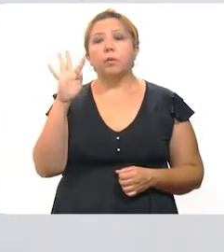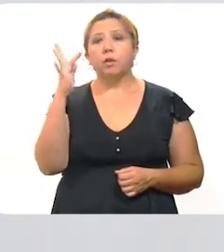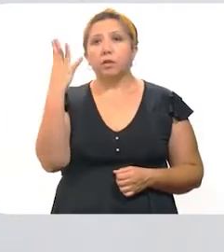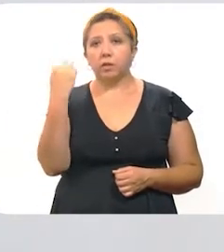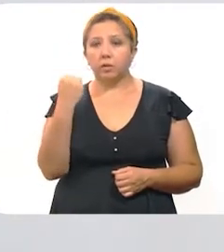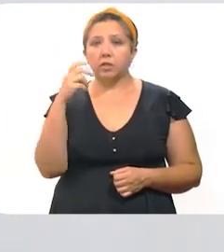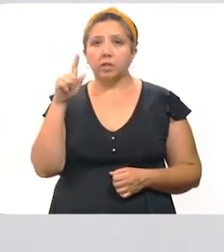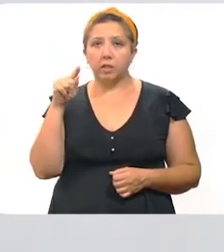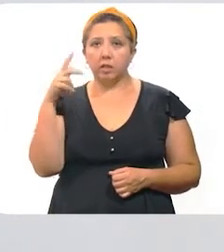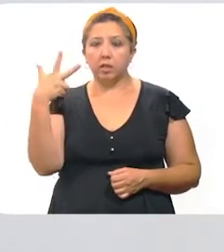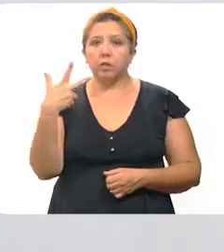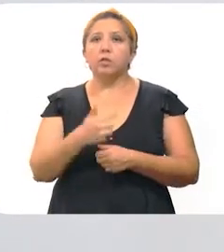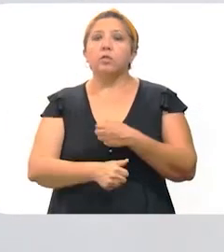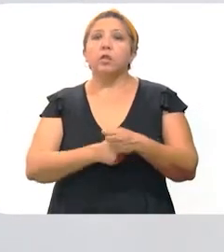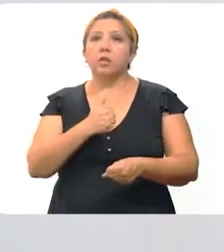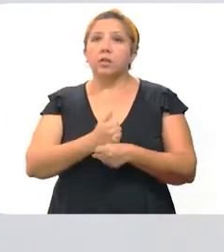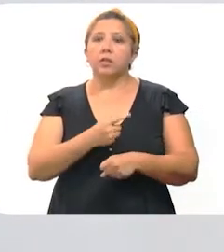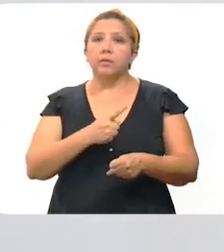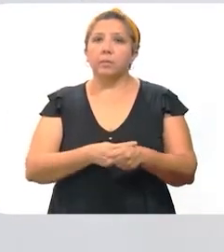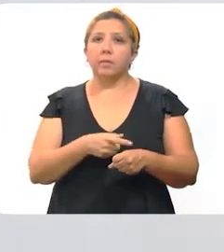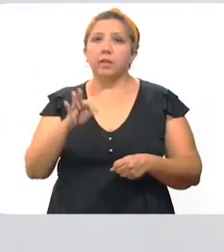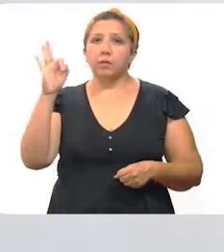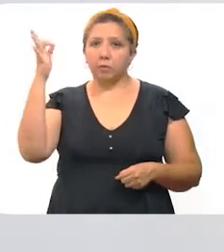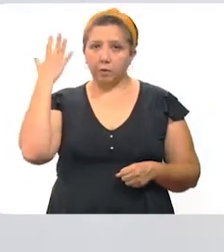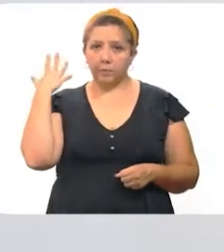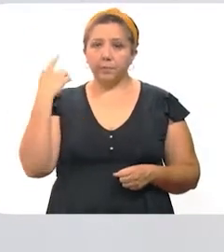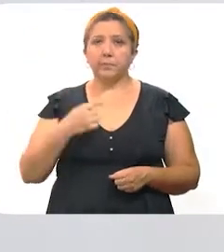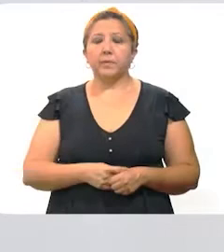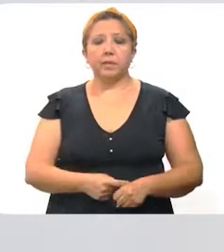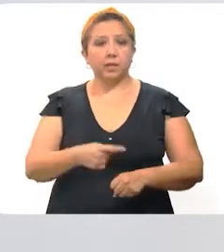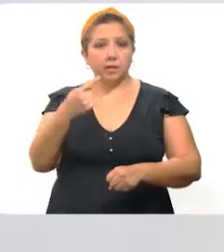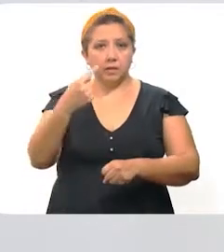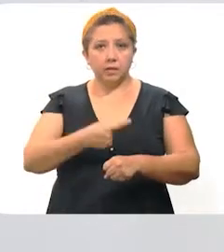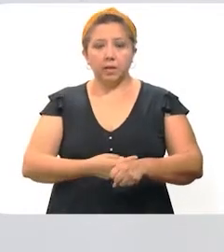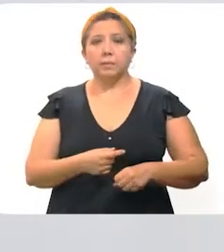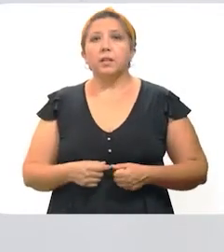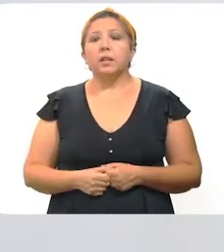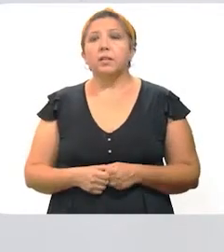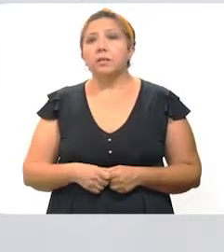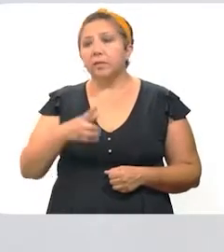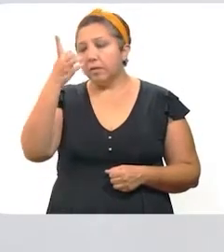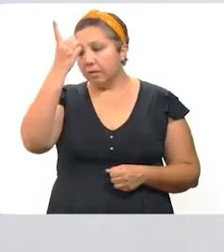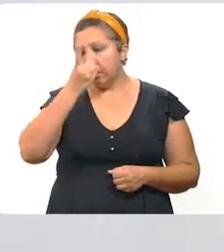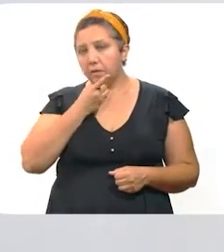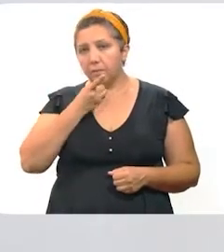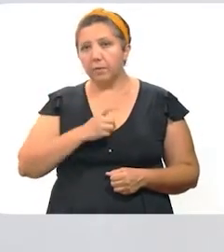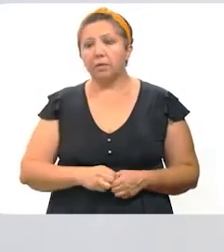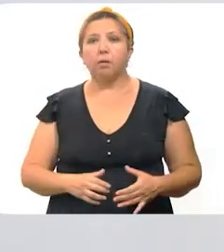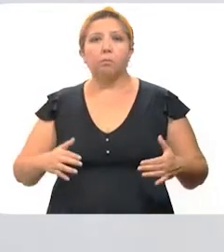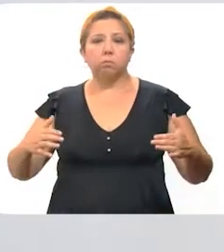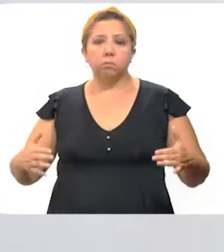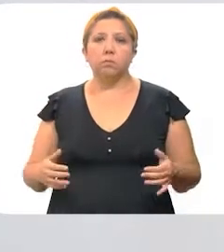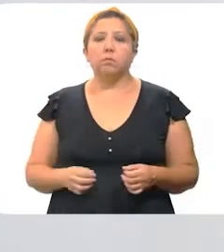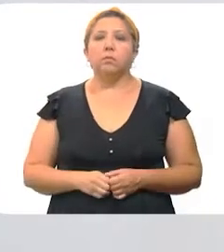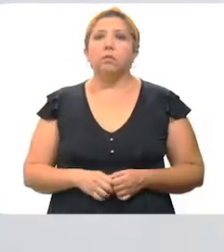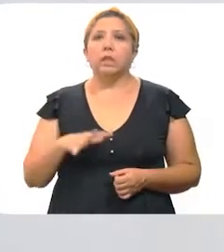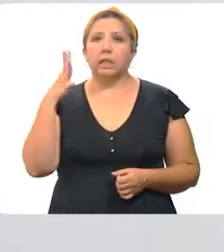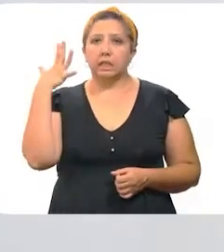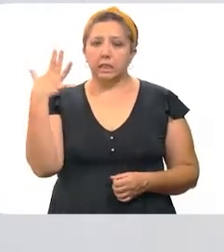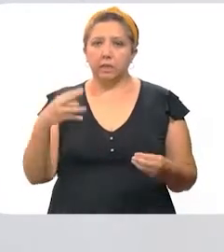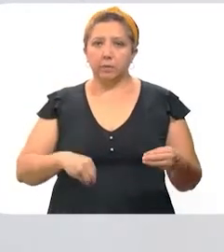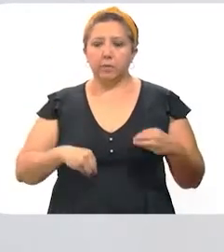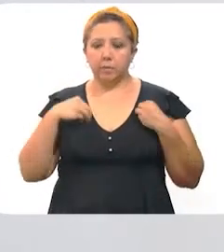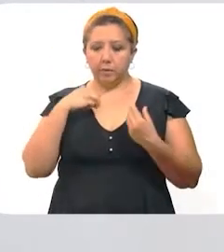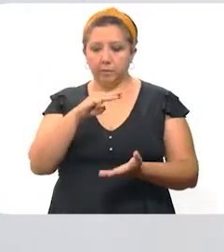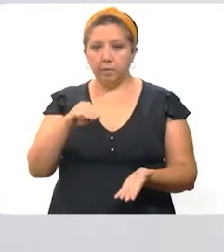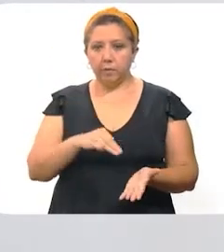49 a 78 años. Sus principales enfermedades fueron hipertensión arterial sistémica, diabetes mellitus, obesidad. 5 residían